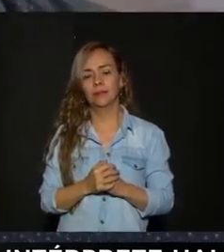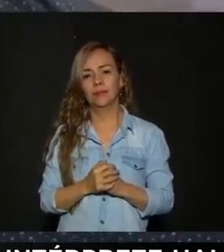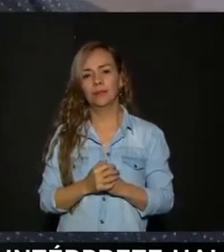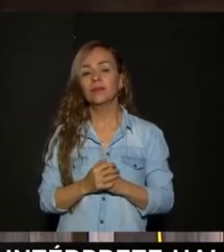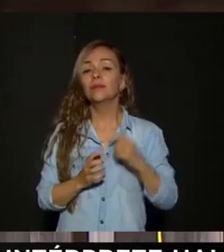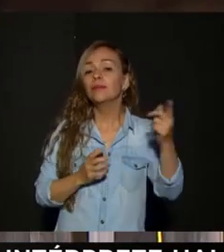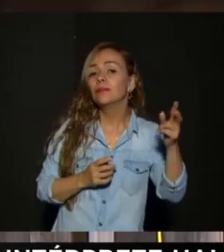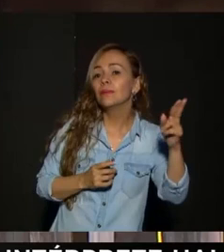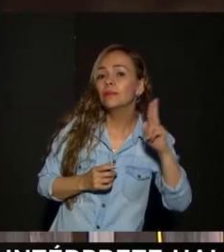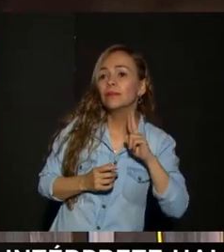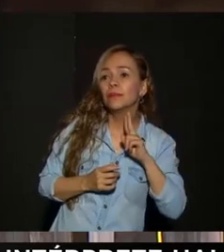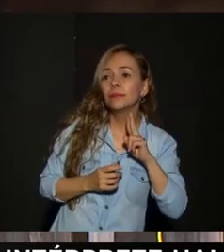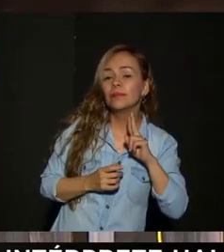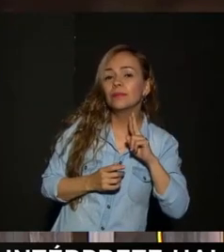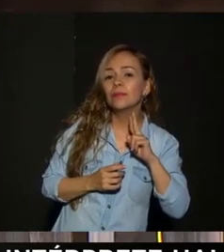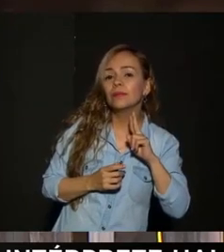¿Y tú contestas?